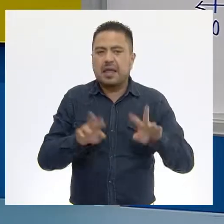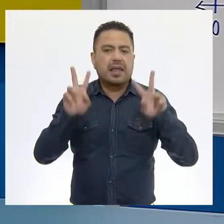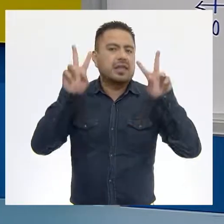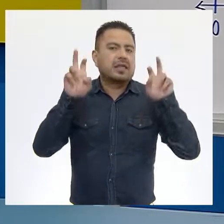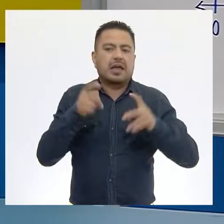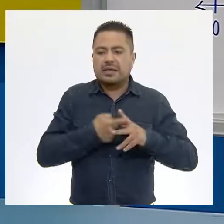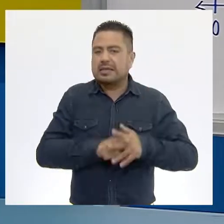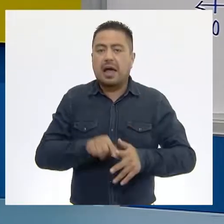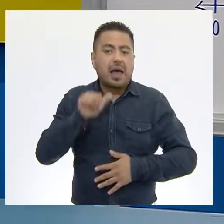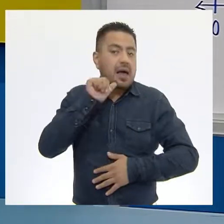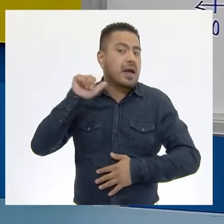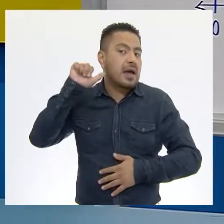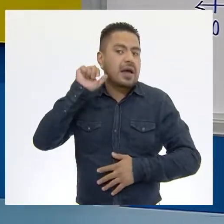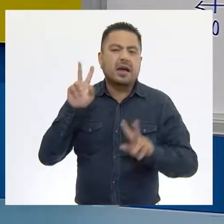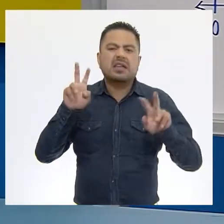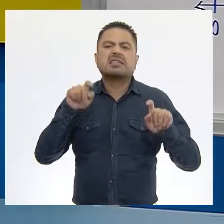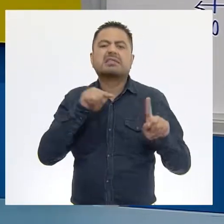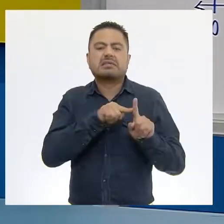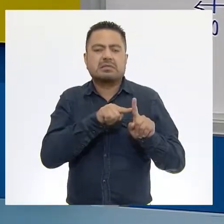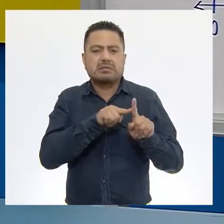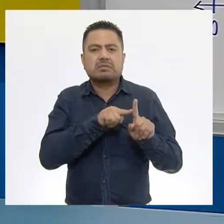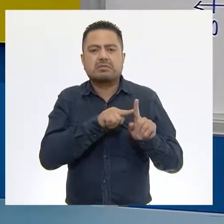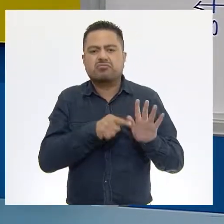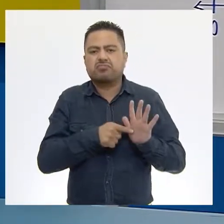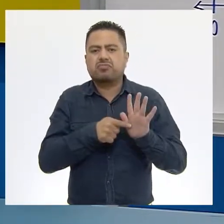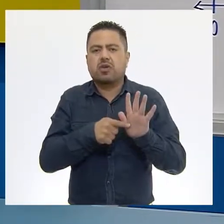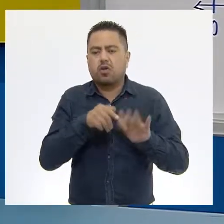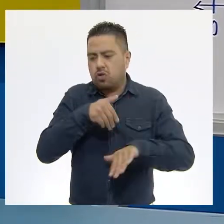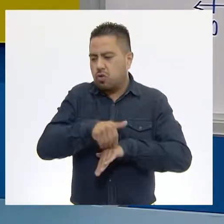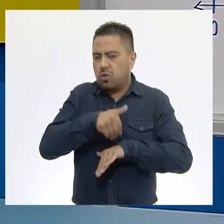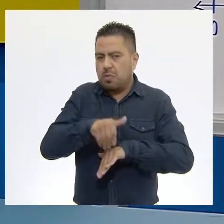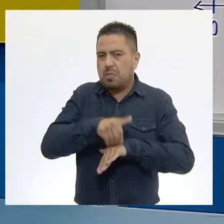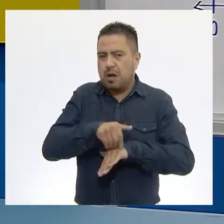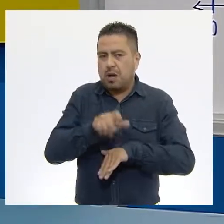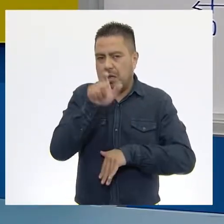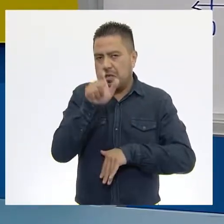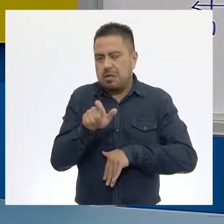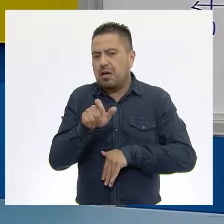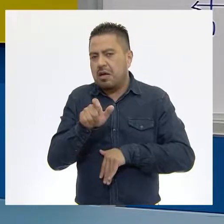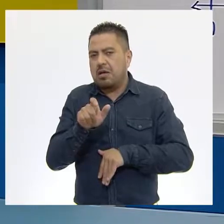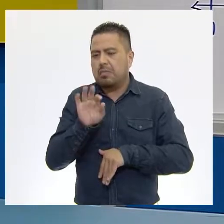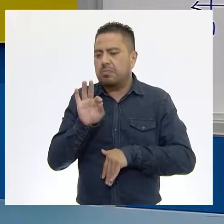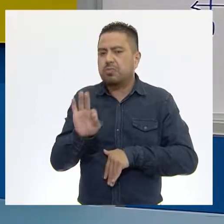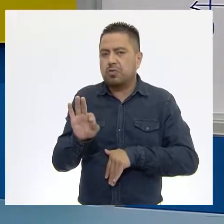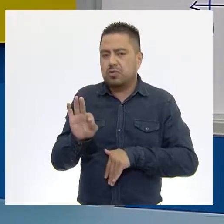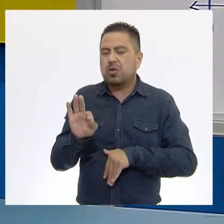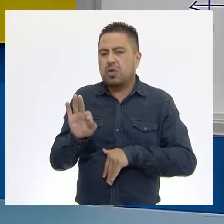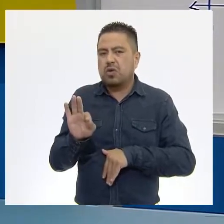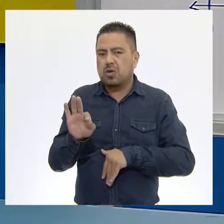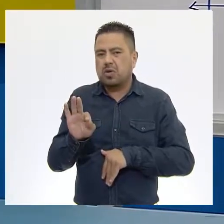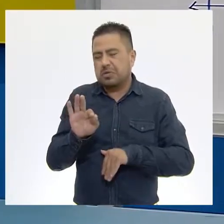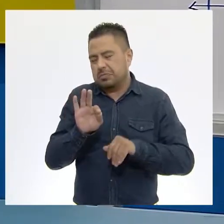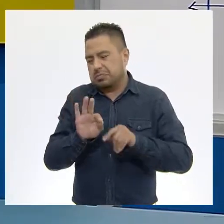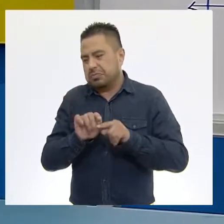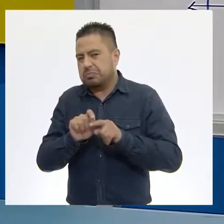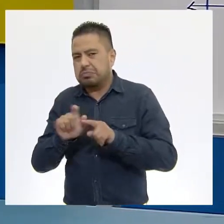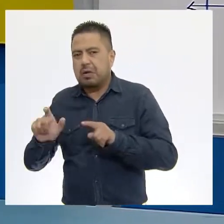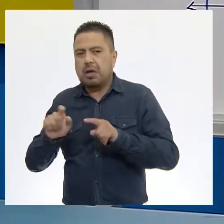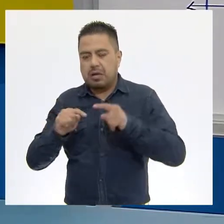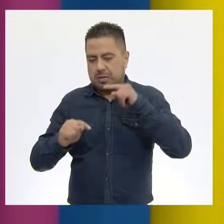que iniciamos ayer acerca de la representación de números naturales, fracciones y decimales en la recta